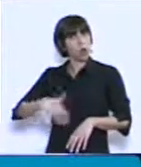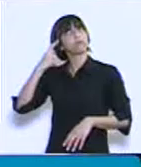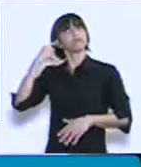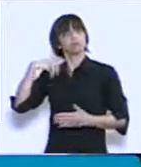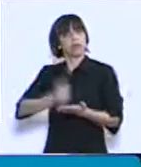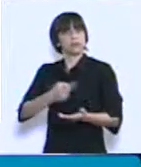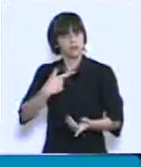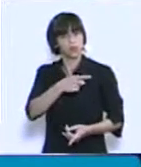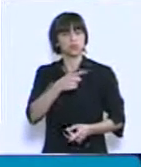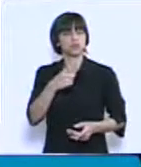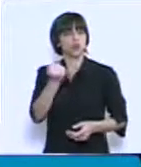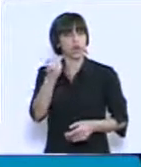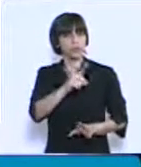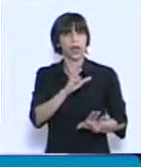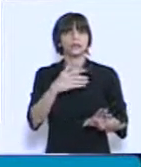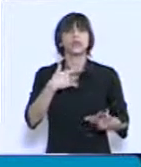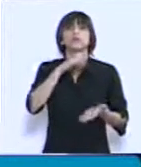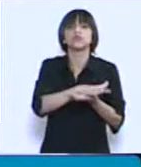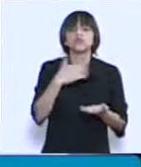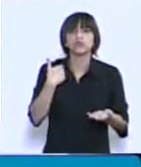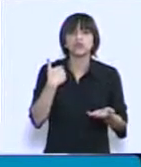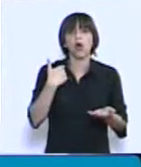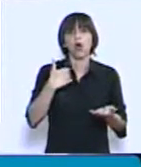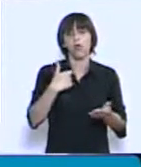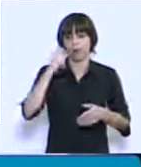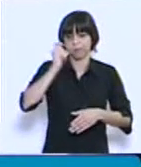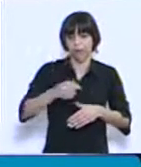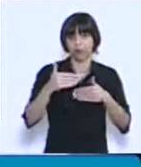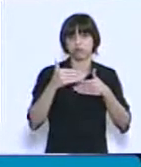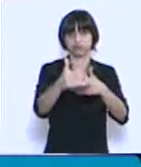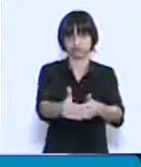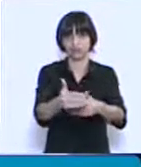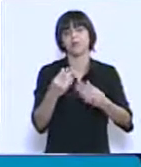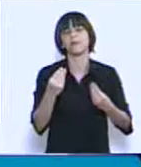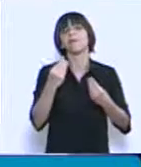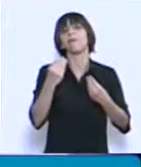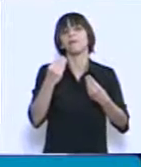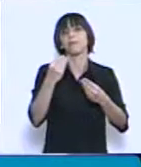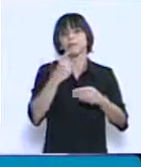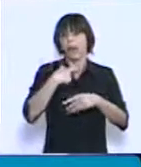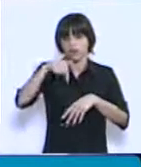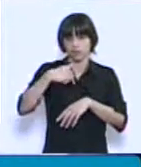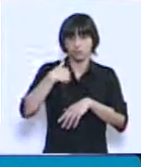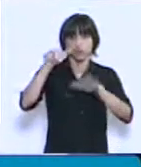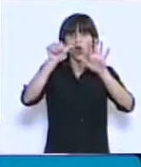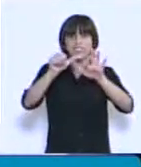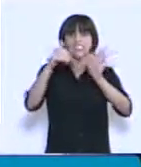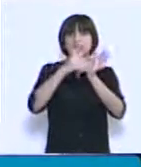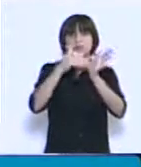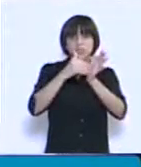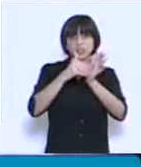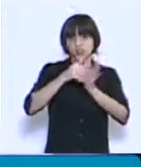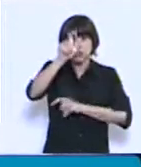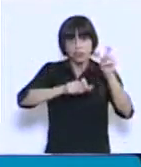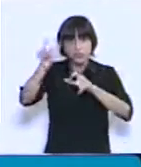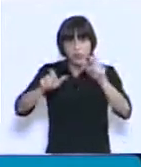tiene que ver con la moratoria previsional, que hoy permite que 6 millones de personas, de adultos mayores,